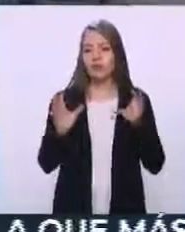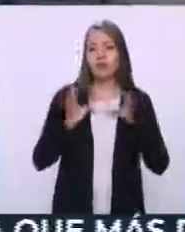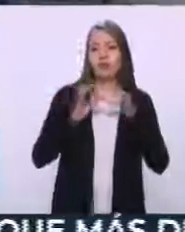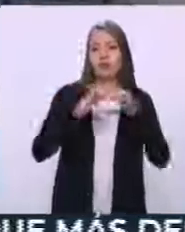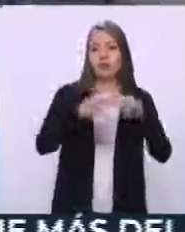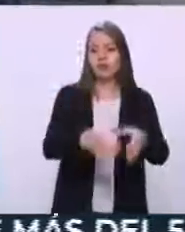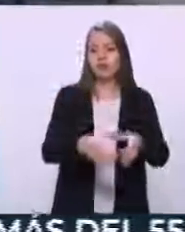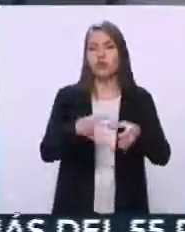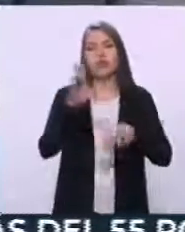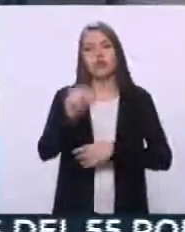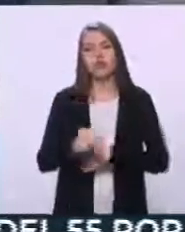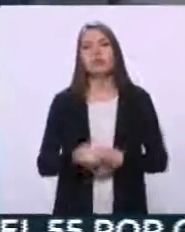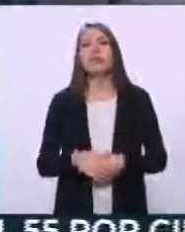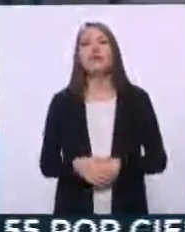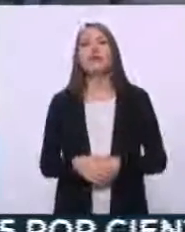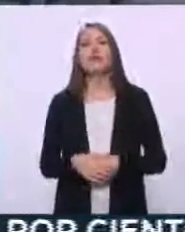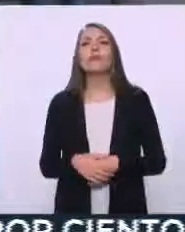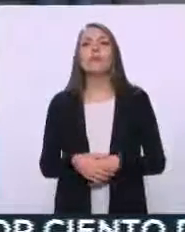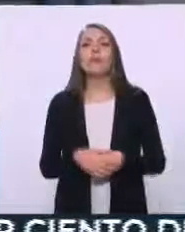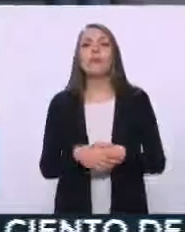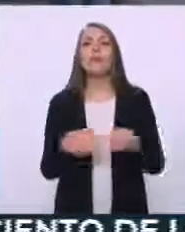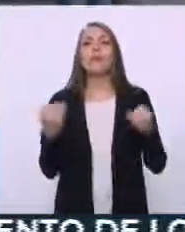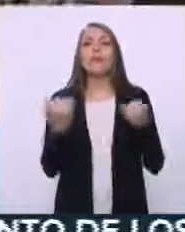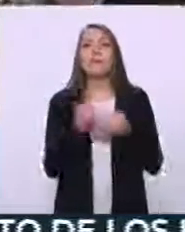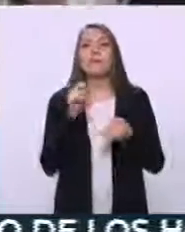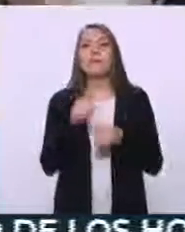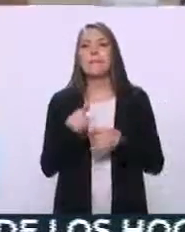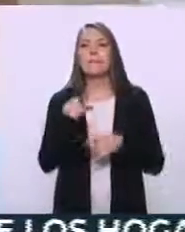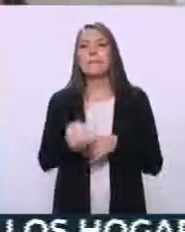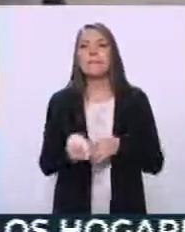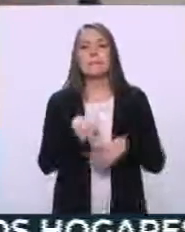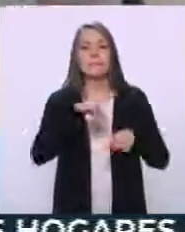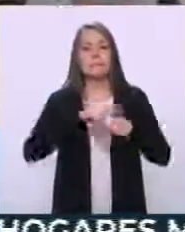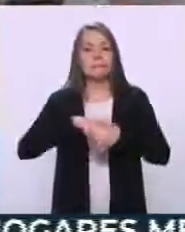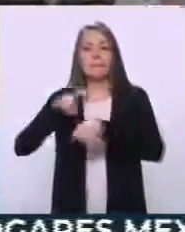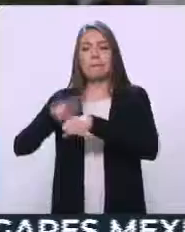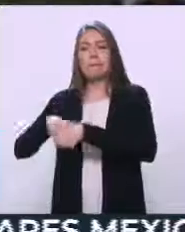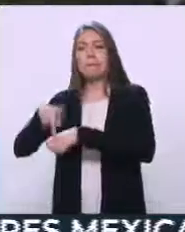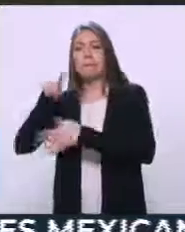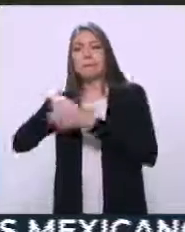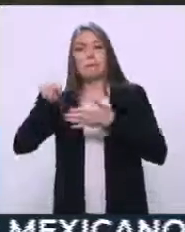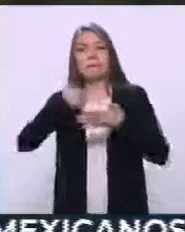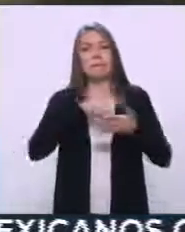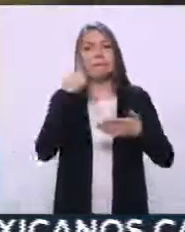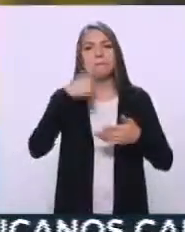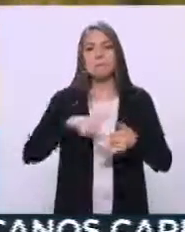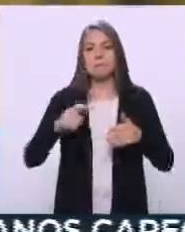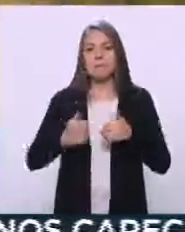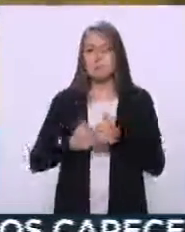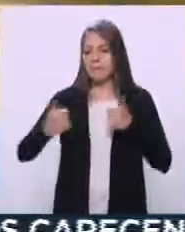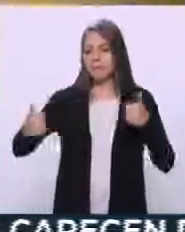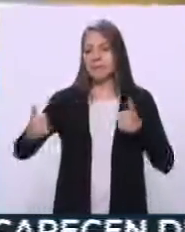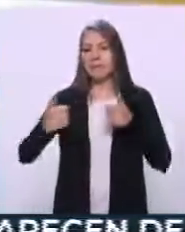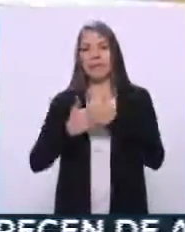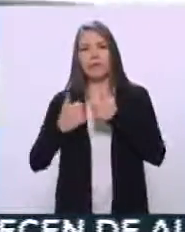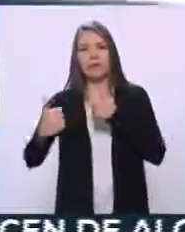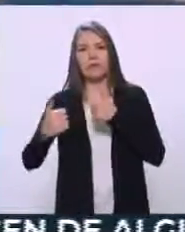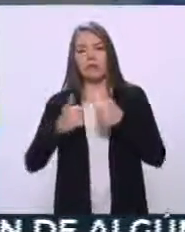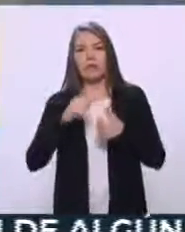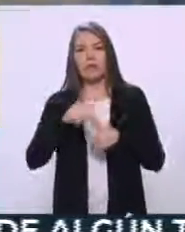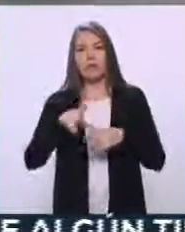eso se van a señalar los asientos que quedan cancelados para que las personas no se sienten pegadas